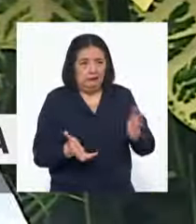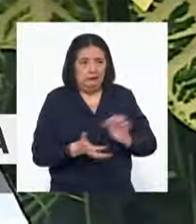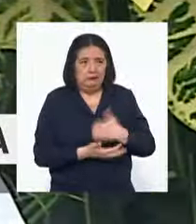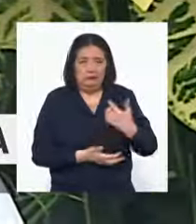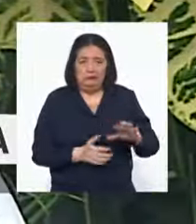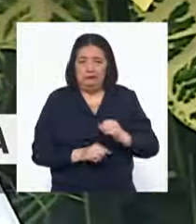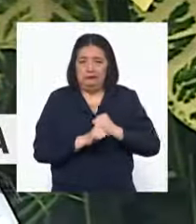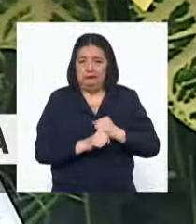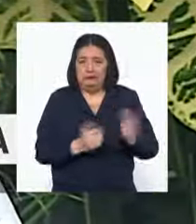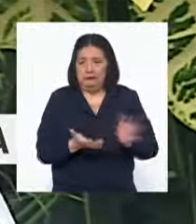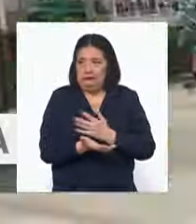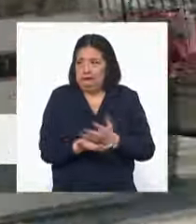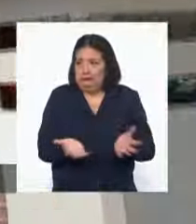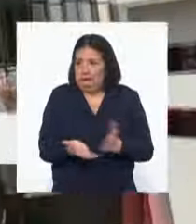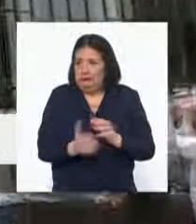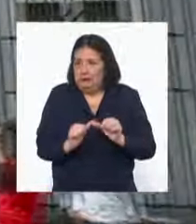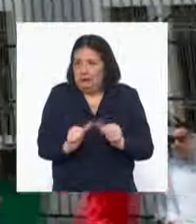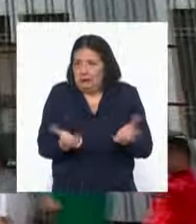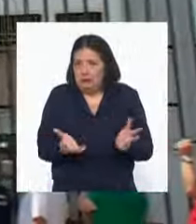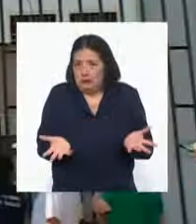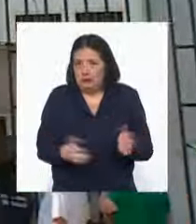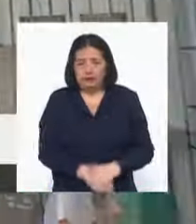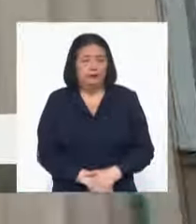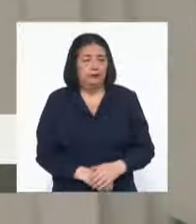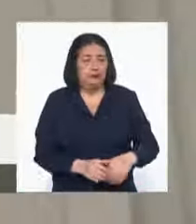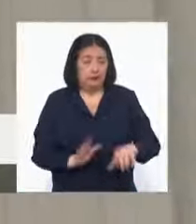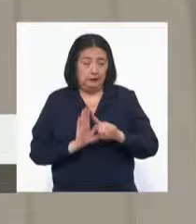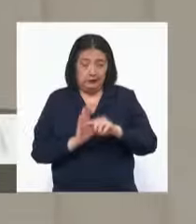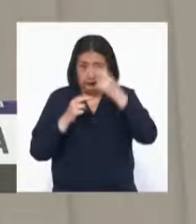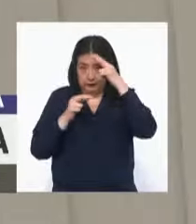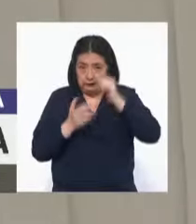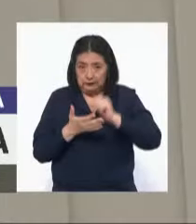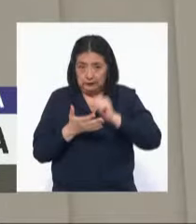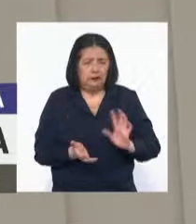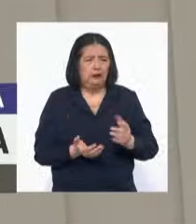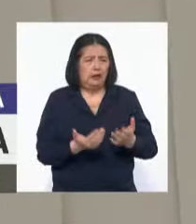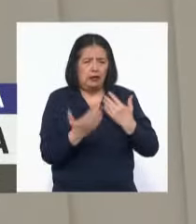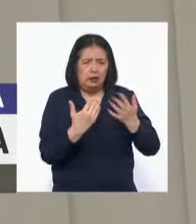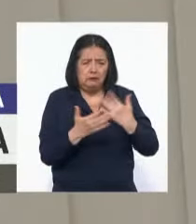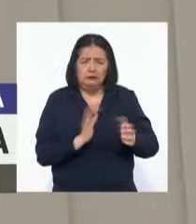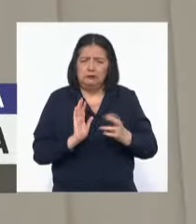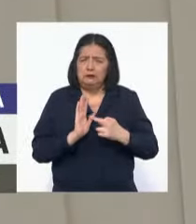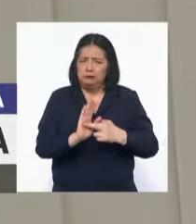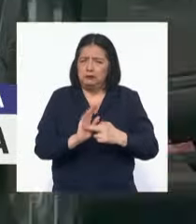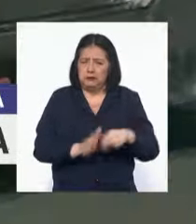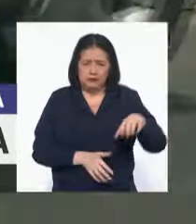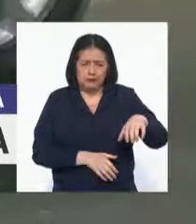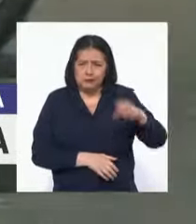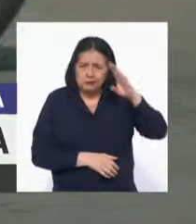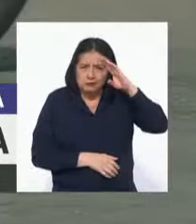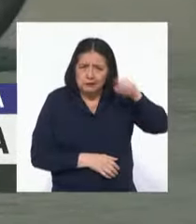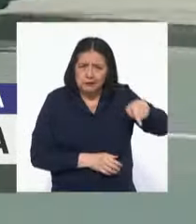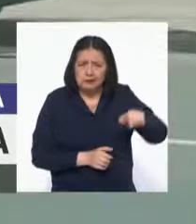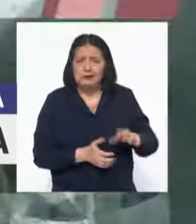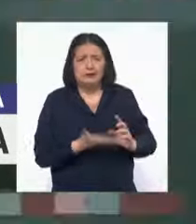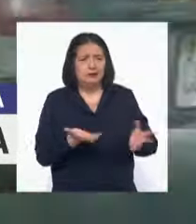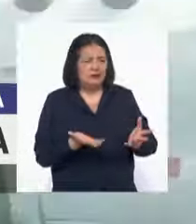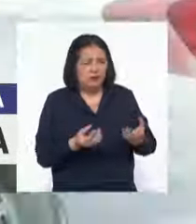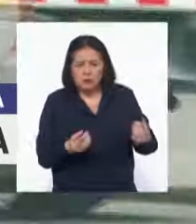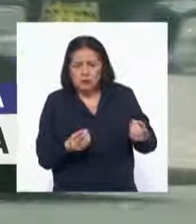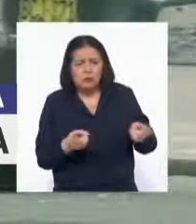naufragar la seguridad si no tenemos patrulleros. Latina Noticias intentó comunicarse con representantes de la séptima región policial para saber